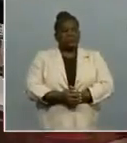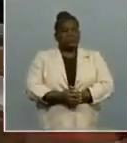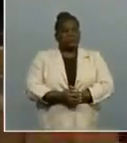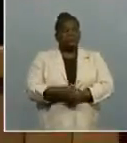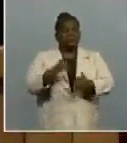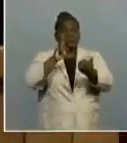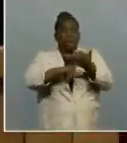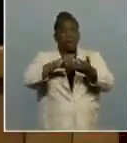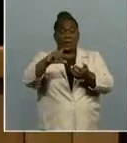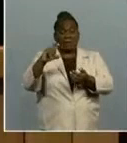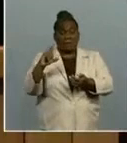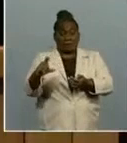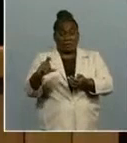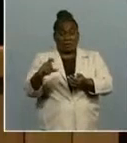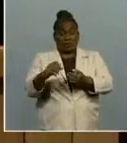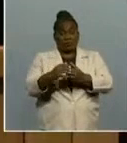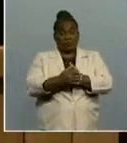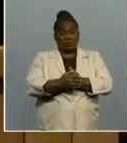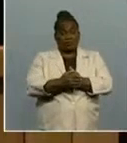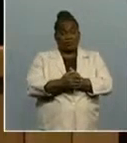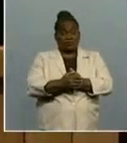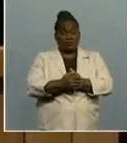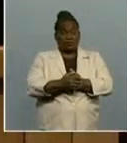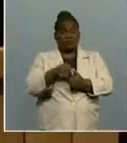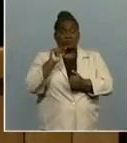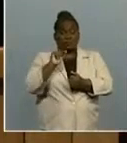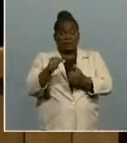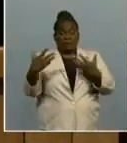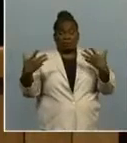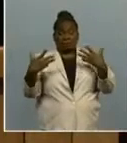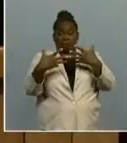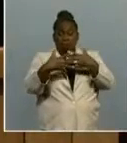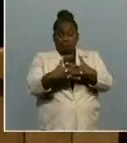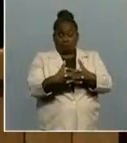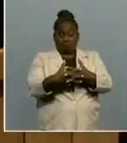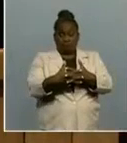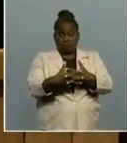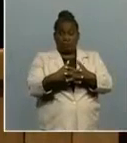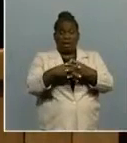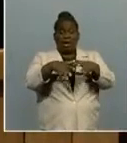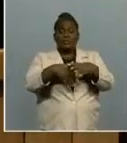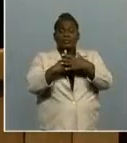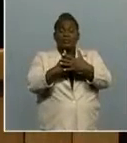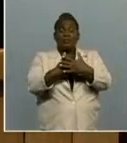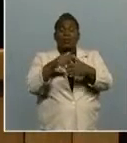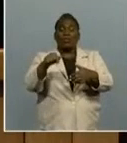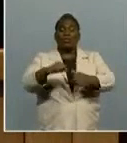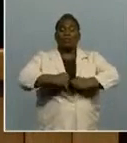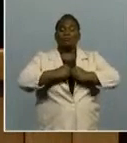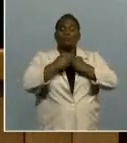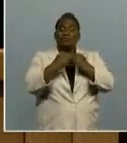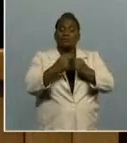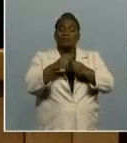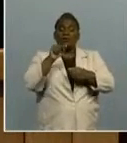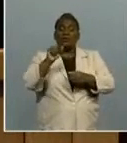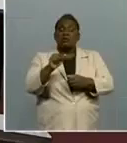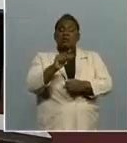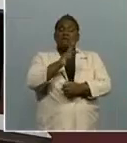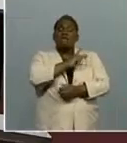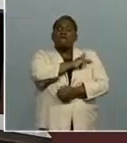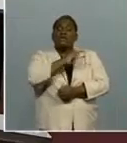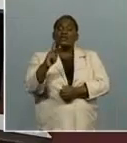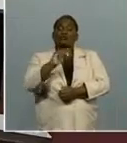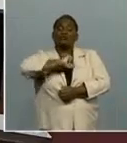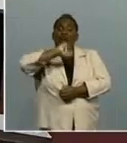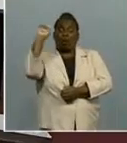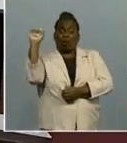el partido comunista de cuba está indisolublemente unido a ese símbolo de resistencia y a la victoria que espera a